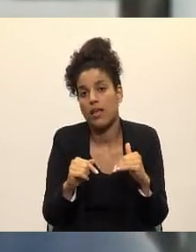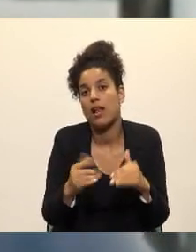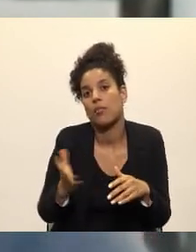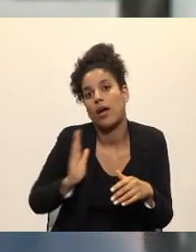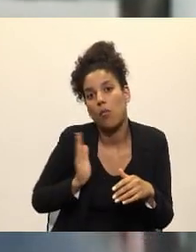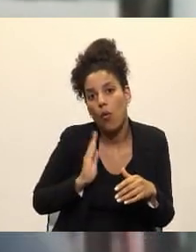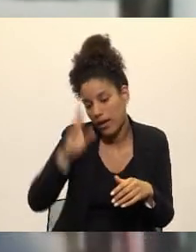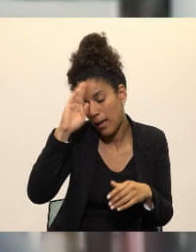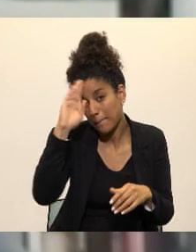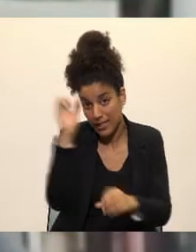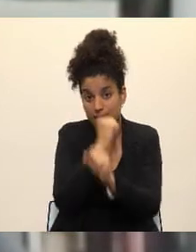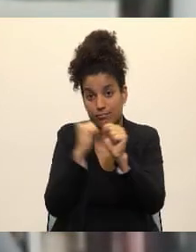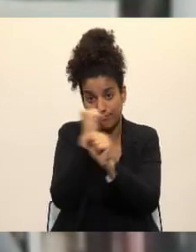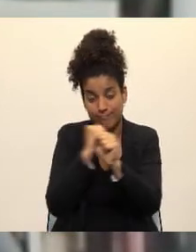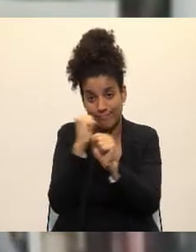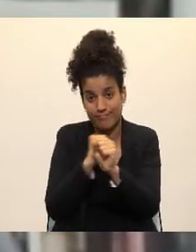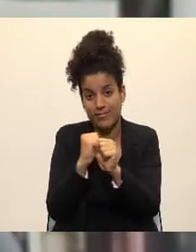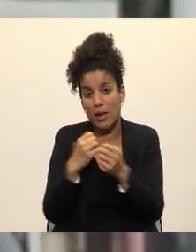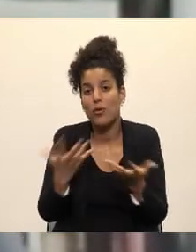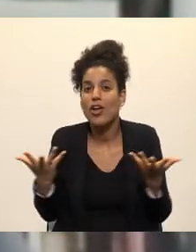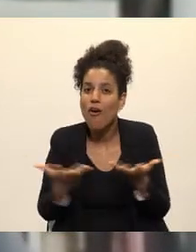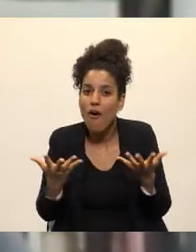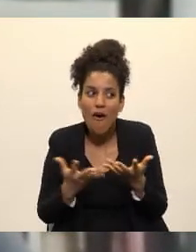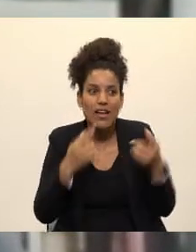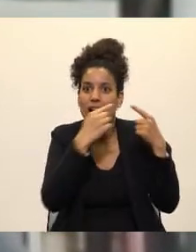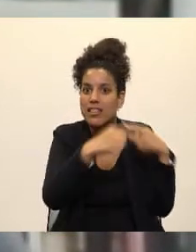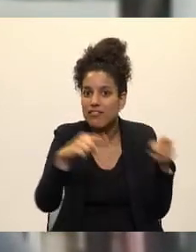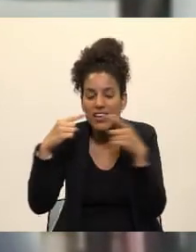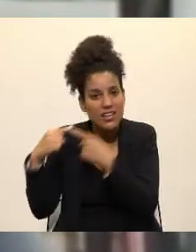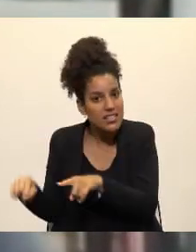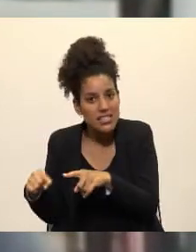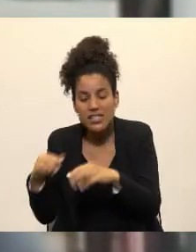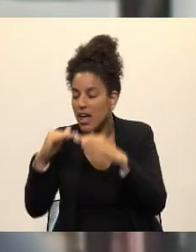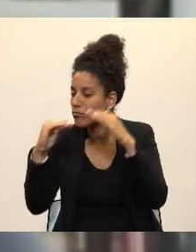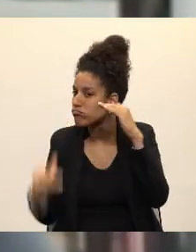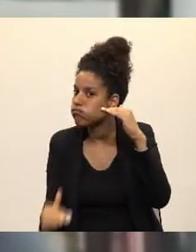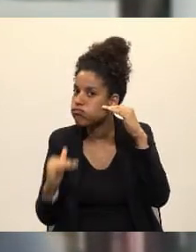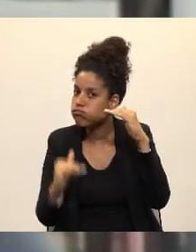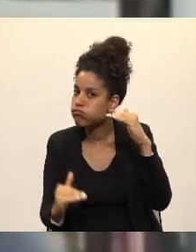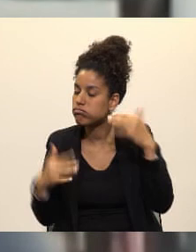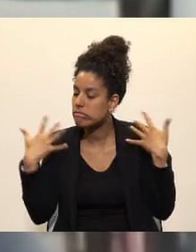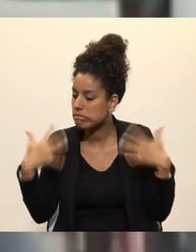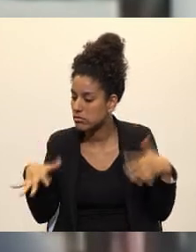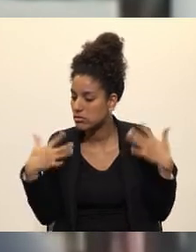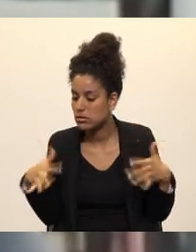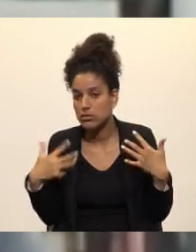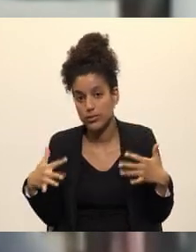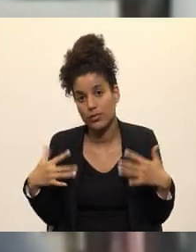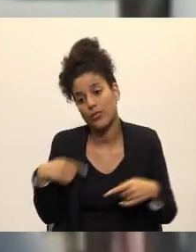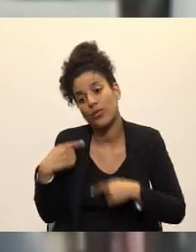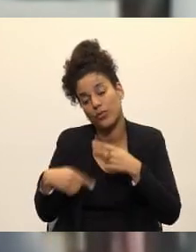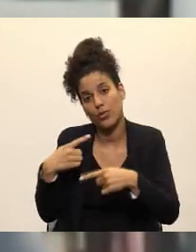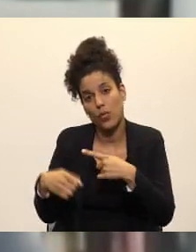la diferencia y los índices siguen siéndonos alarmantes. Esto lo traigo porque en definitiva hablar